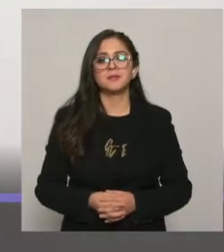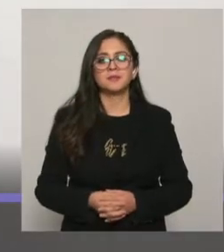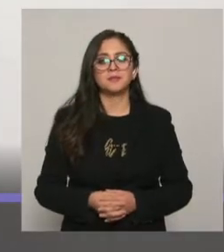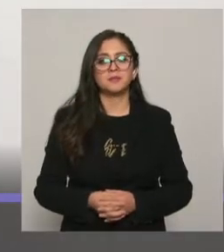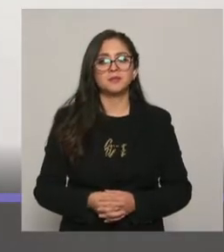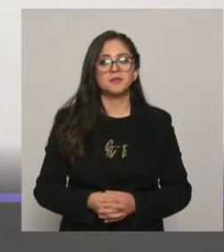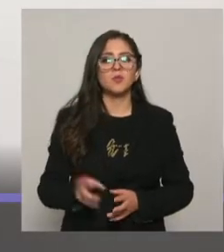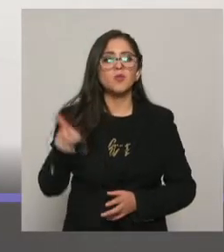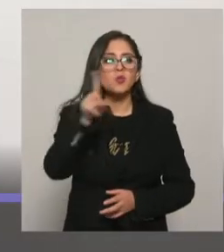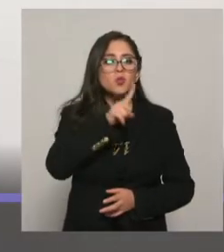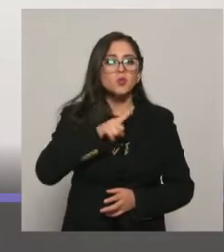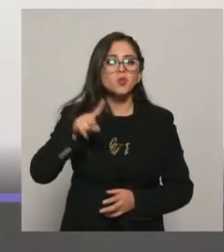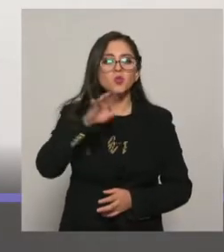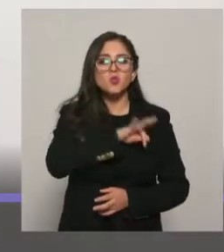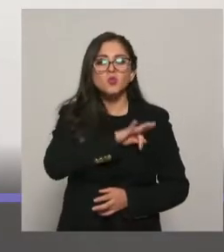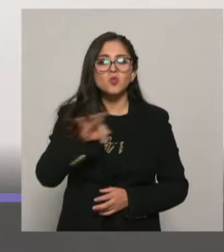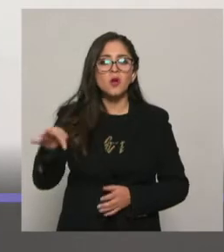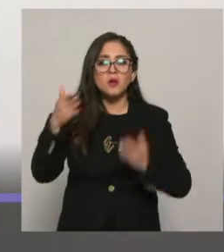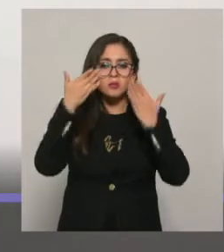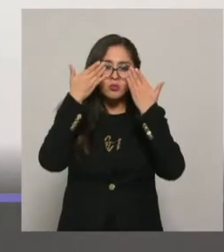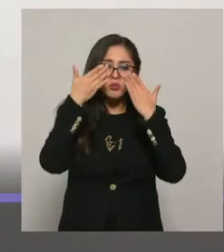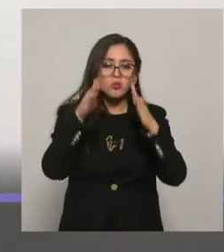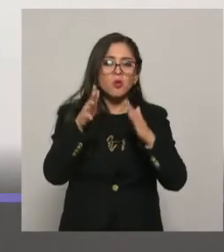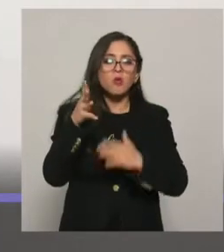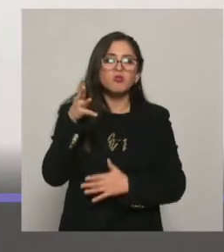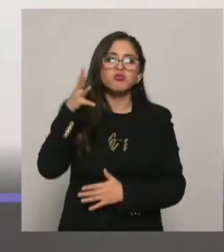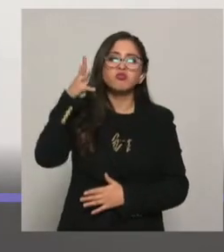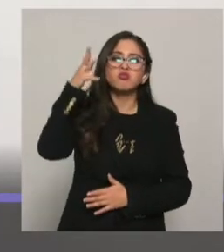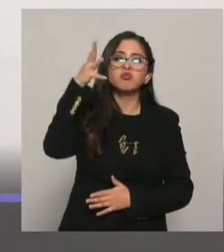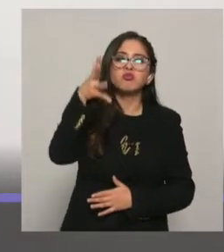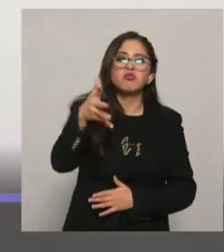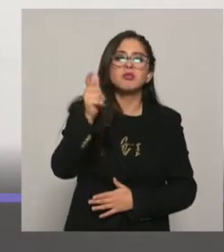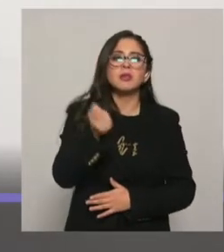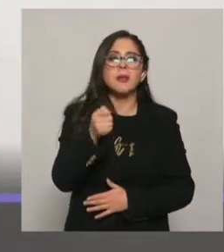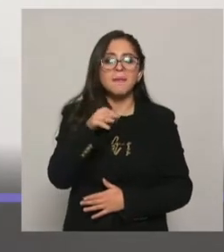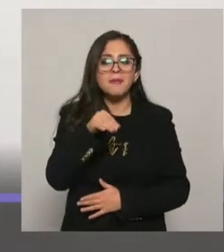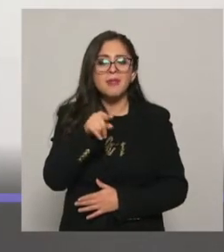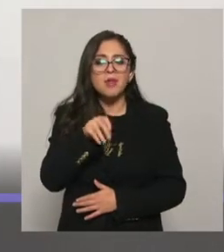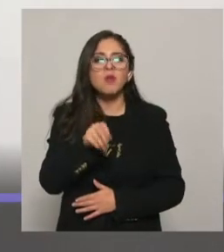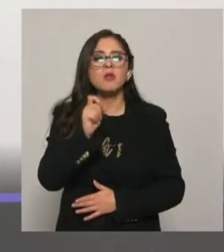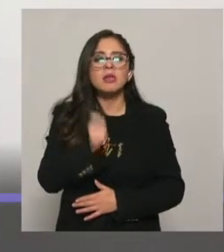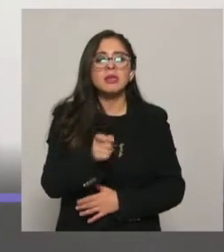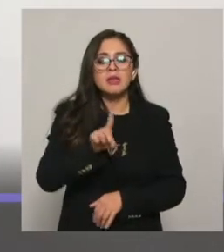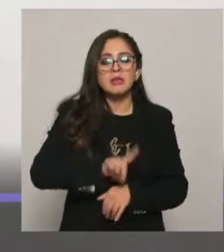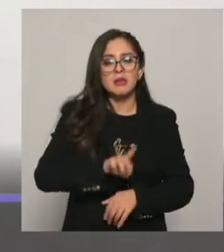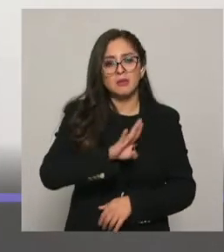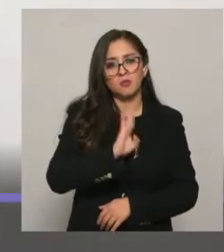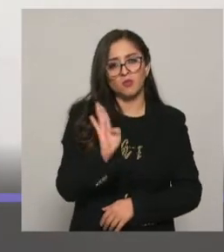para que nos demos cuenta, ¿no? La trascendencia, lo mítico que tiene el Día de Muertos.